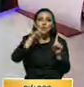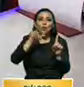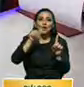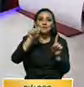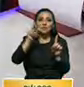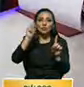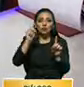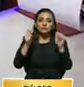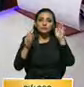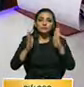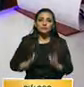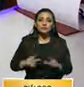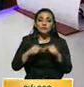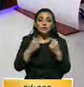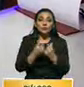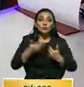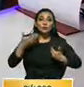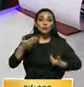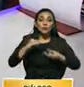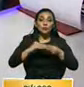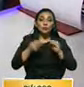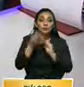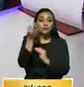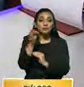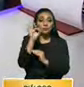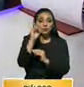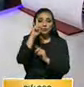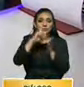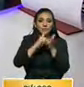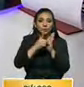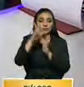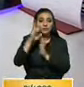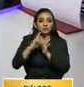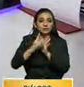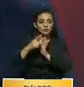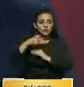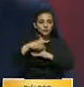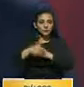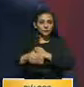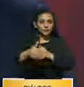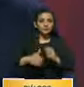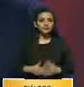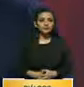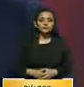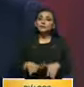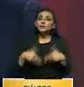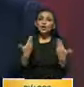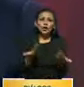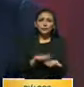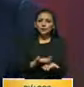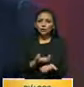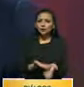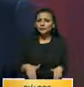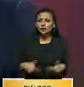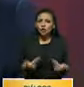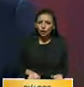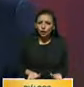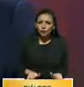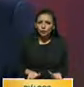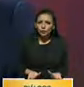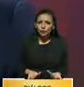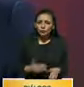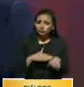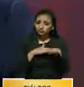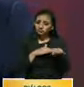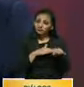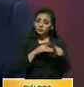Pesantes, candidato de Unión Ecuatoriana. 1:30, corre su tiempo. Un modelo económico se sustenta en un